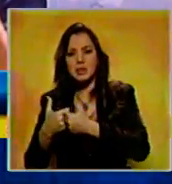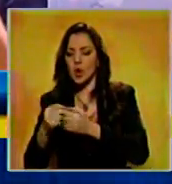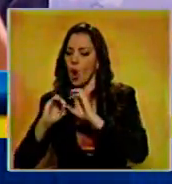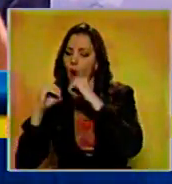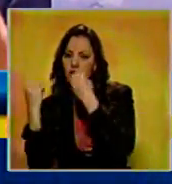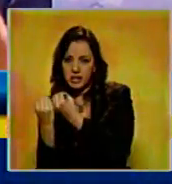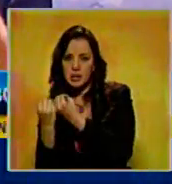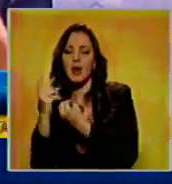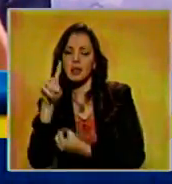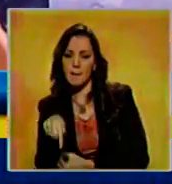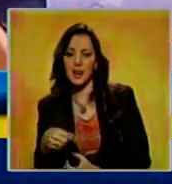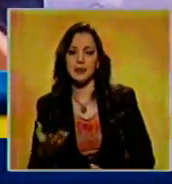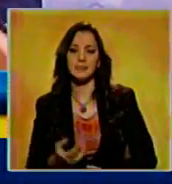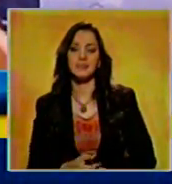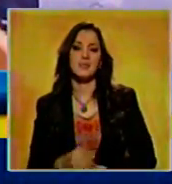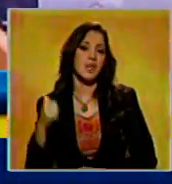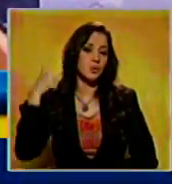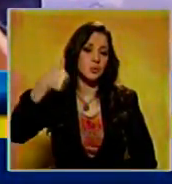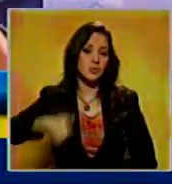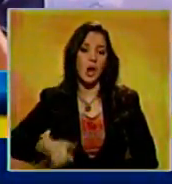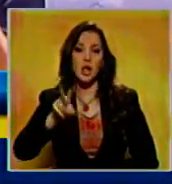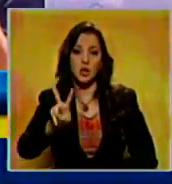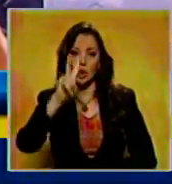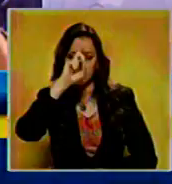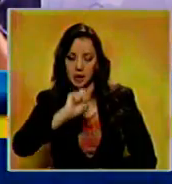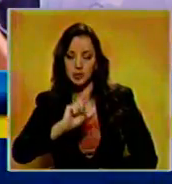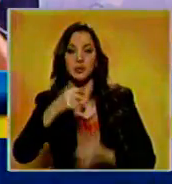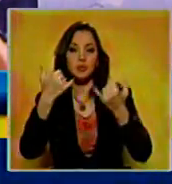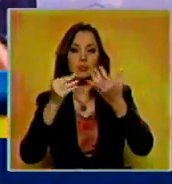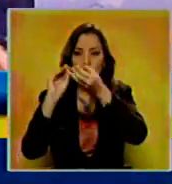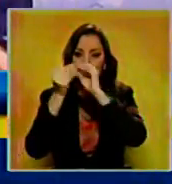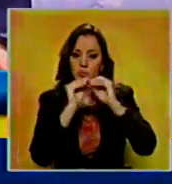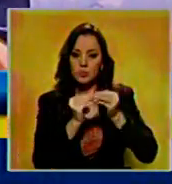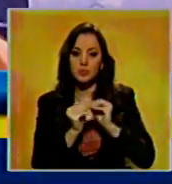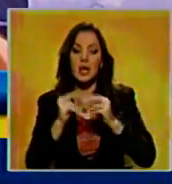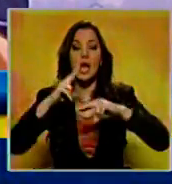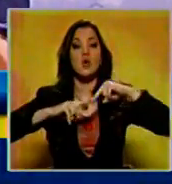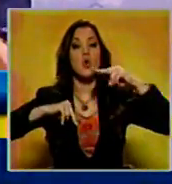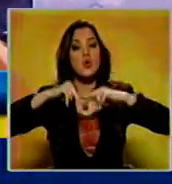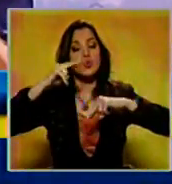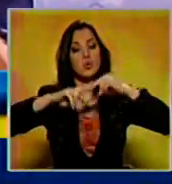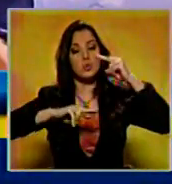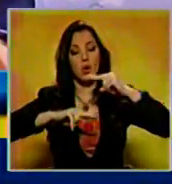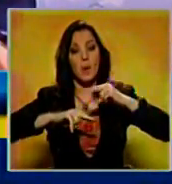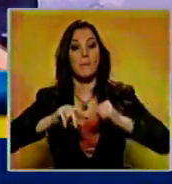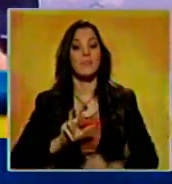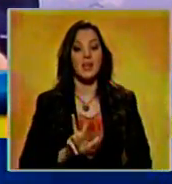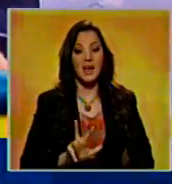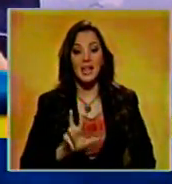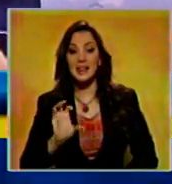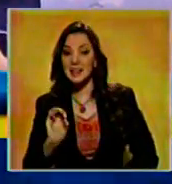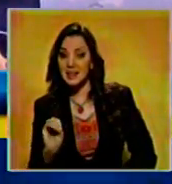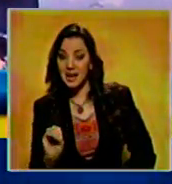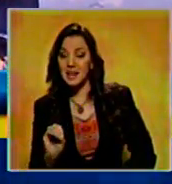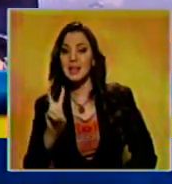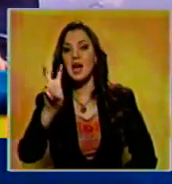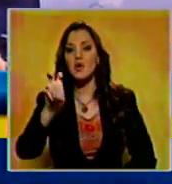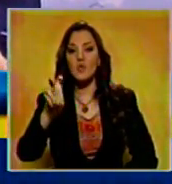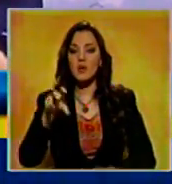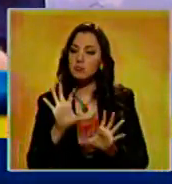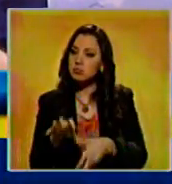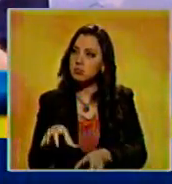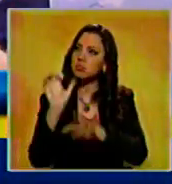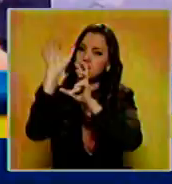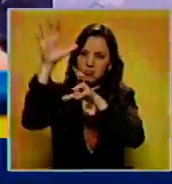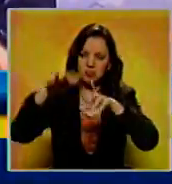En los últimos dos años se ha iniciado la rehabilitación y construcción de 30 nuevos polideportivos.